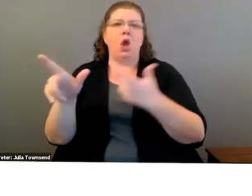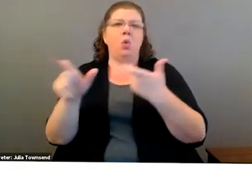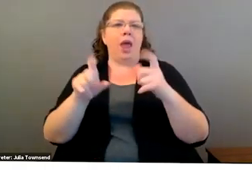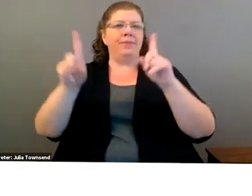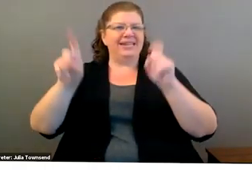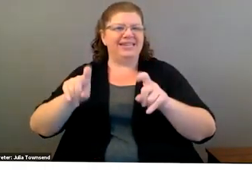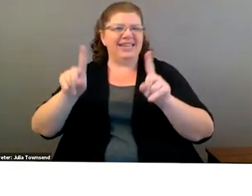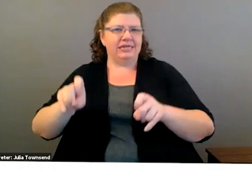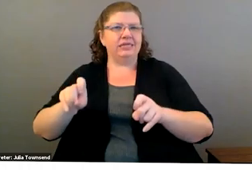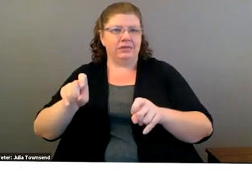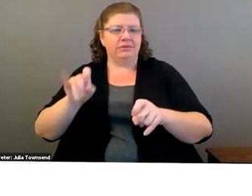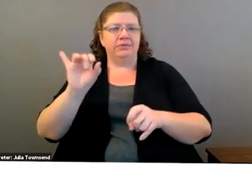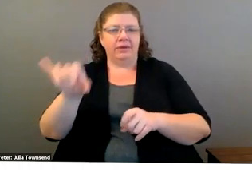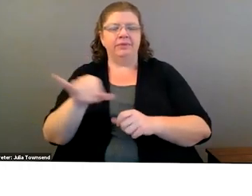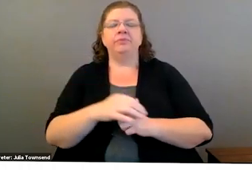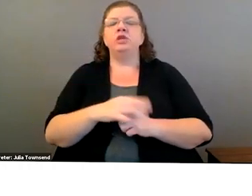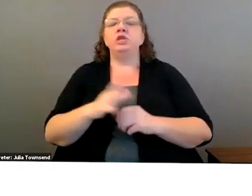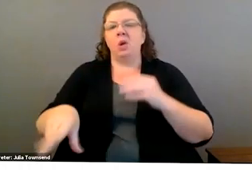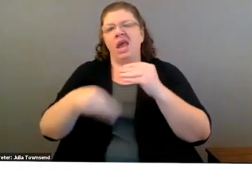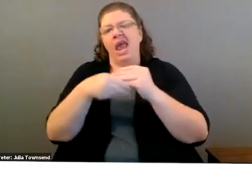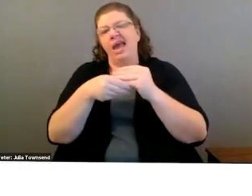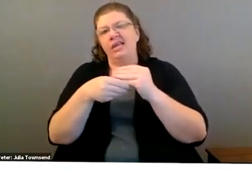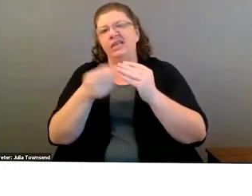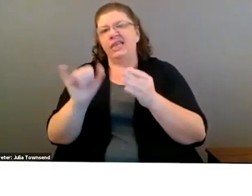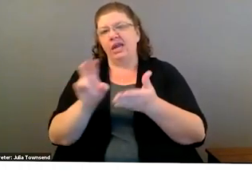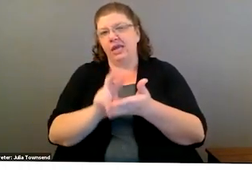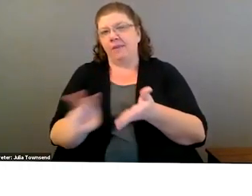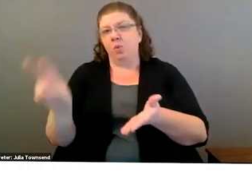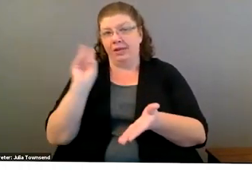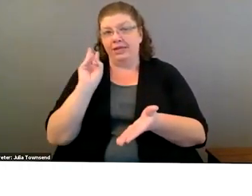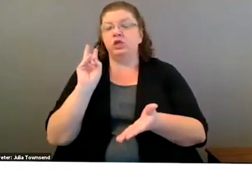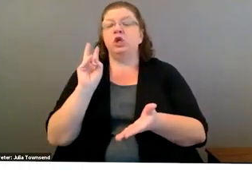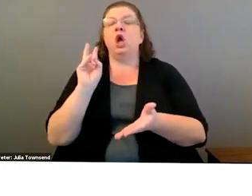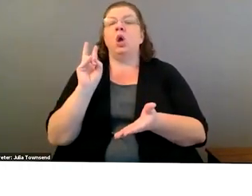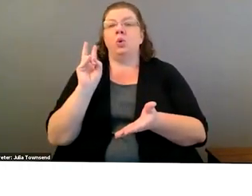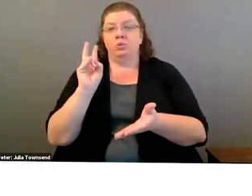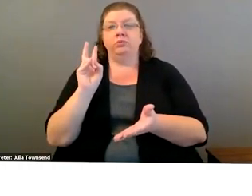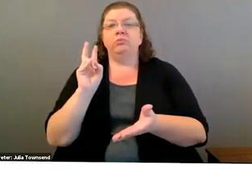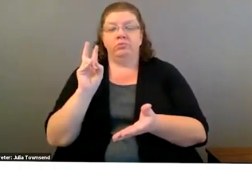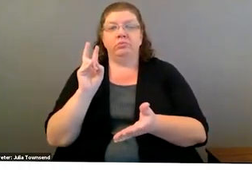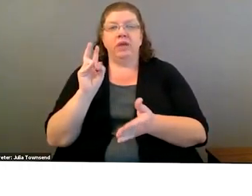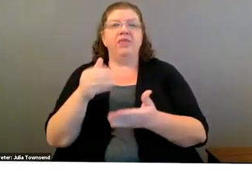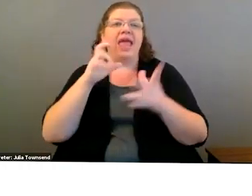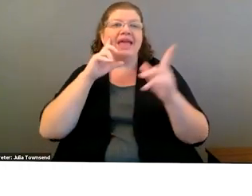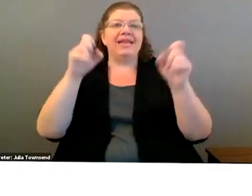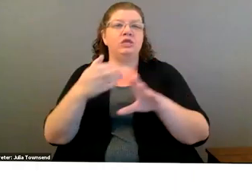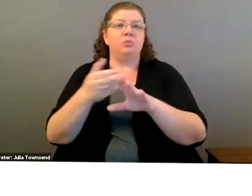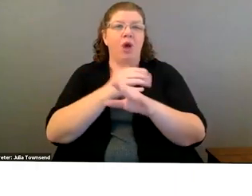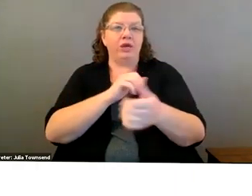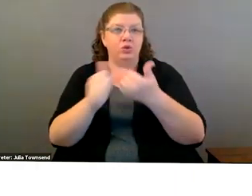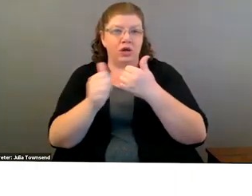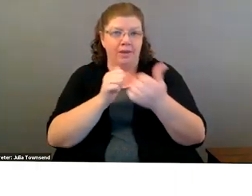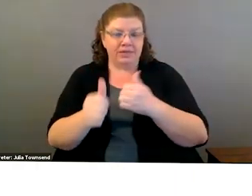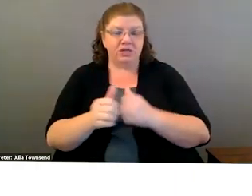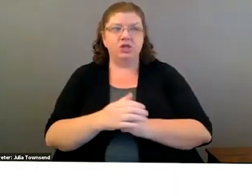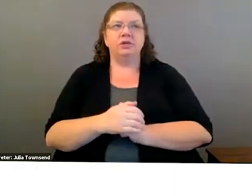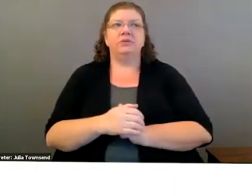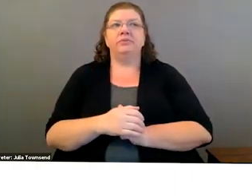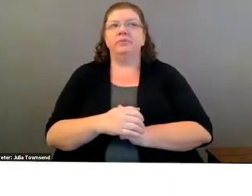o de antígenos que nosotros mencionamos hace unas semanas y es ellos se hacen la prueba antes de las